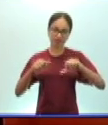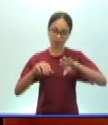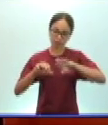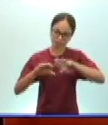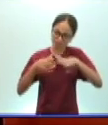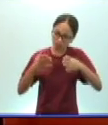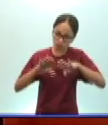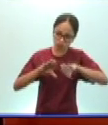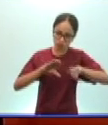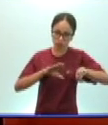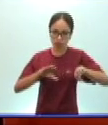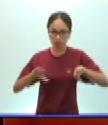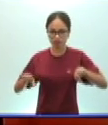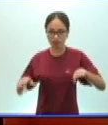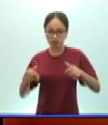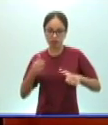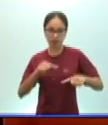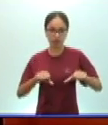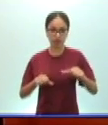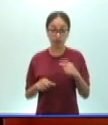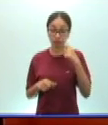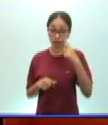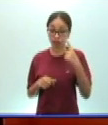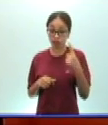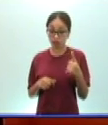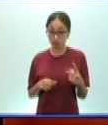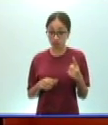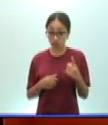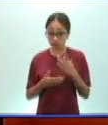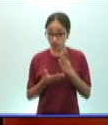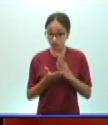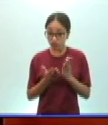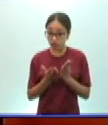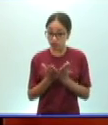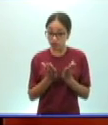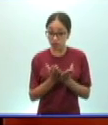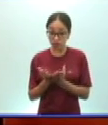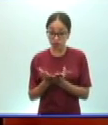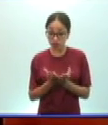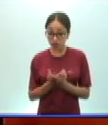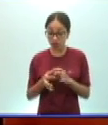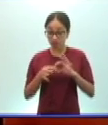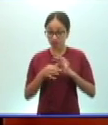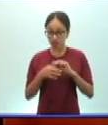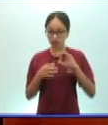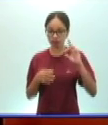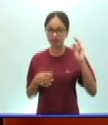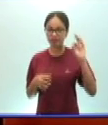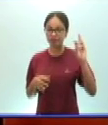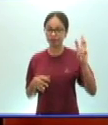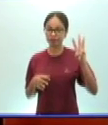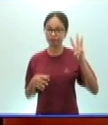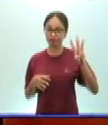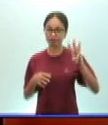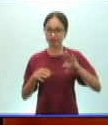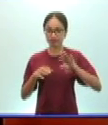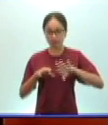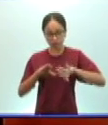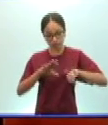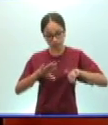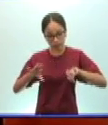de las mezclas y vieron que vamos a estudiar en el grado 3 operaciones fundamentales, y me refiero a